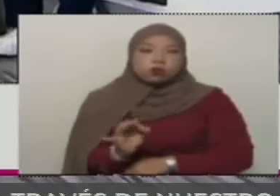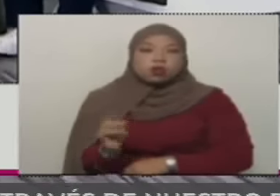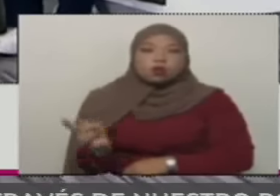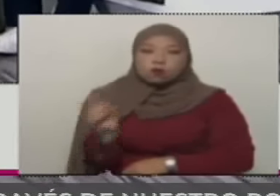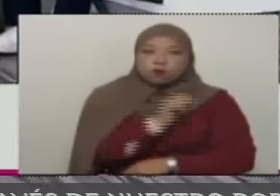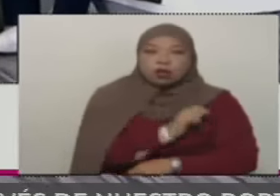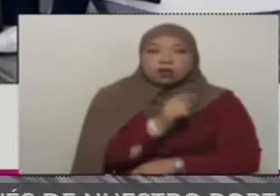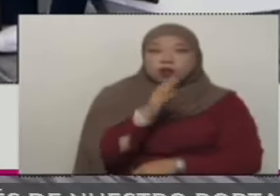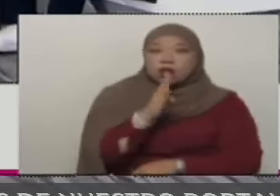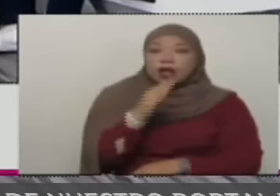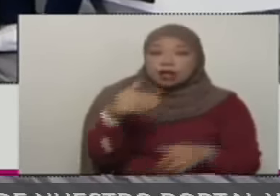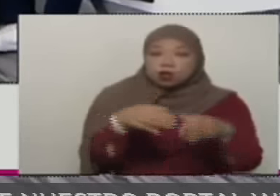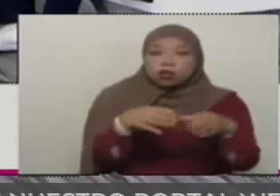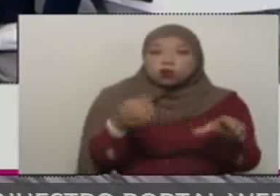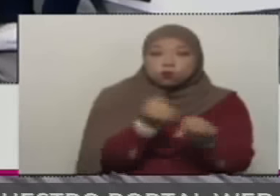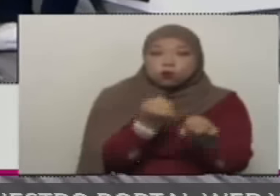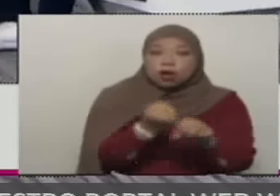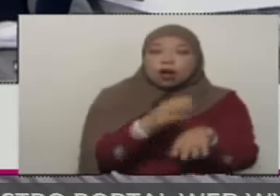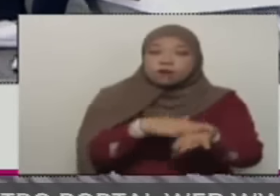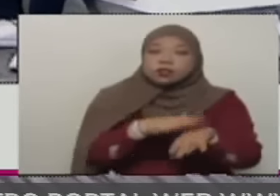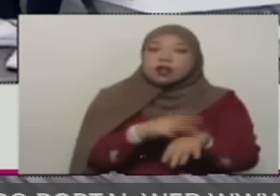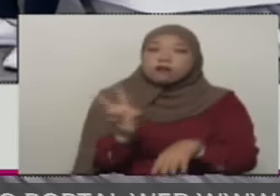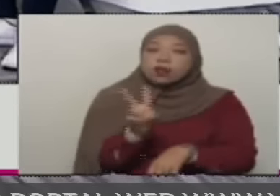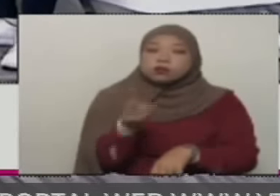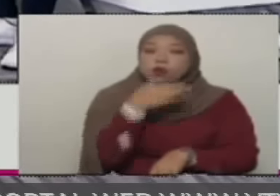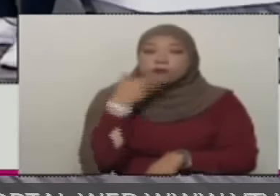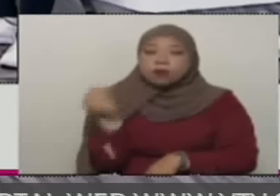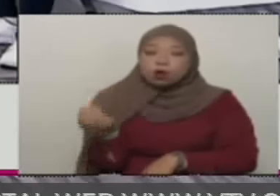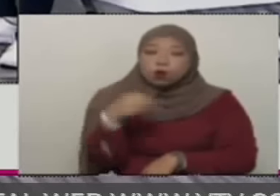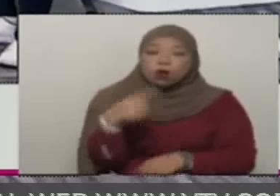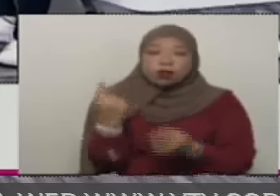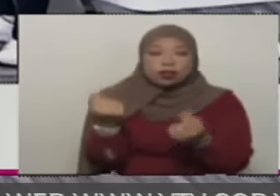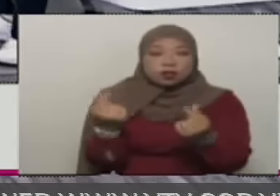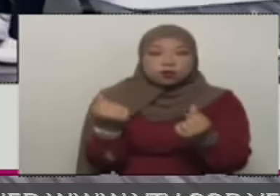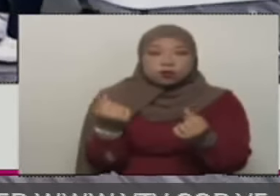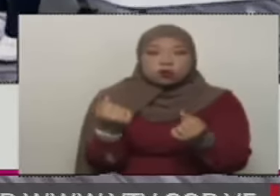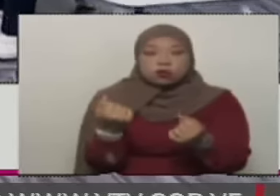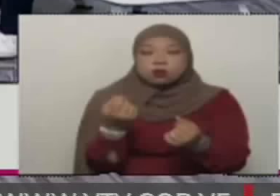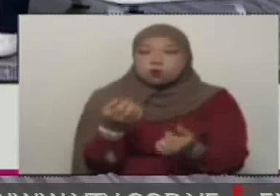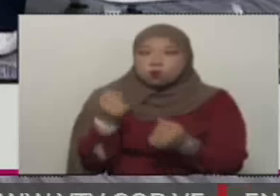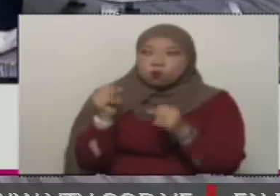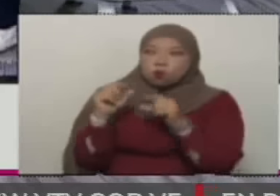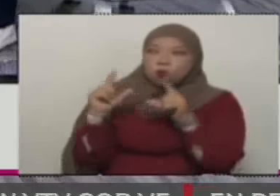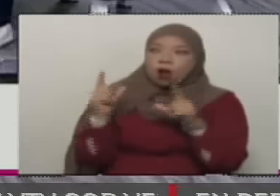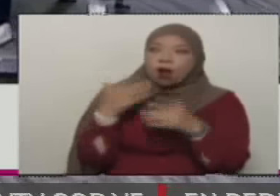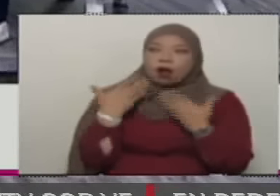Monetario. Por favor. ¿Ah? Qué desprestigio para nosotros. ¿Ah?